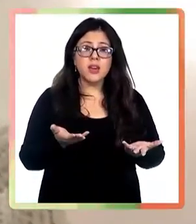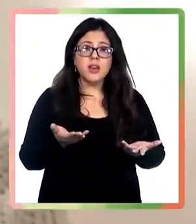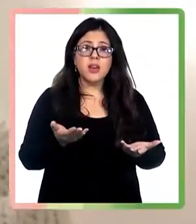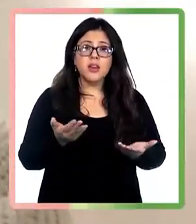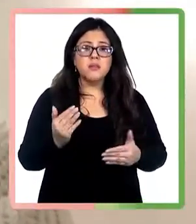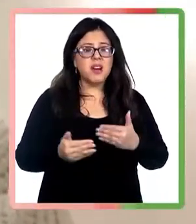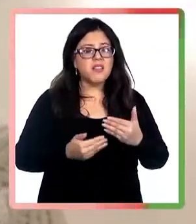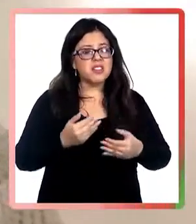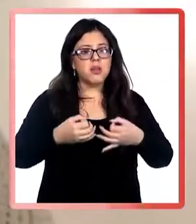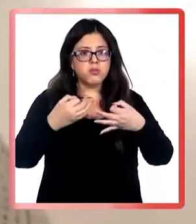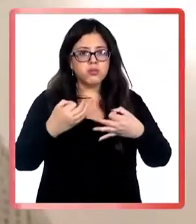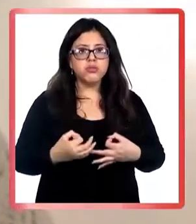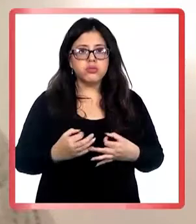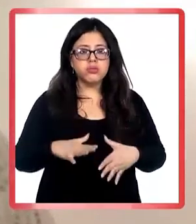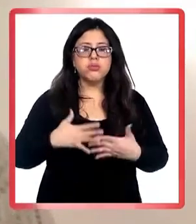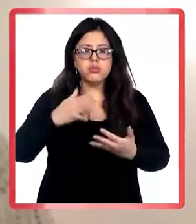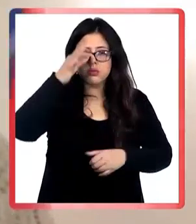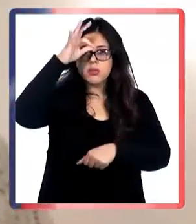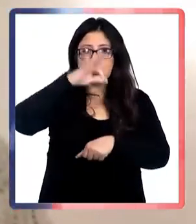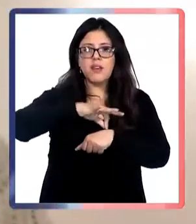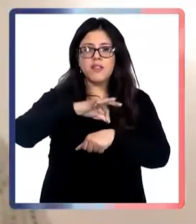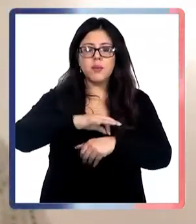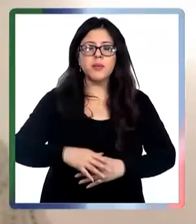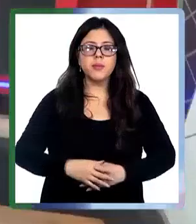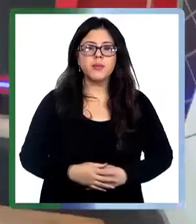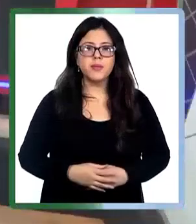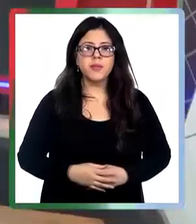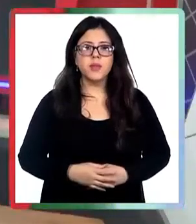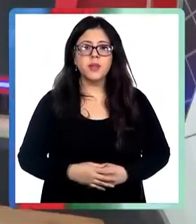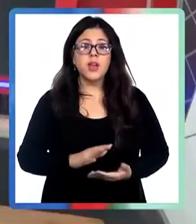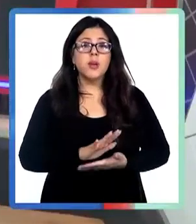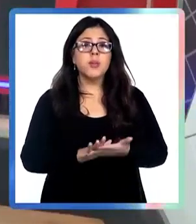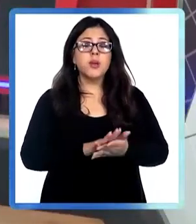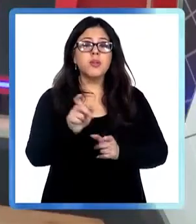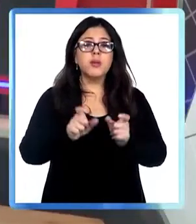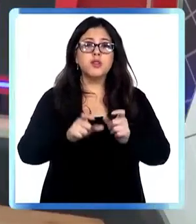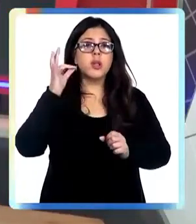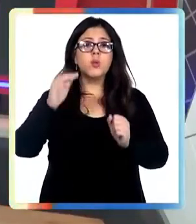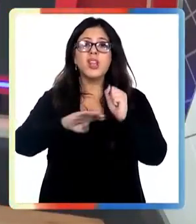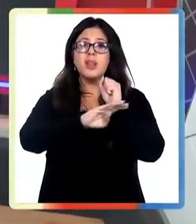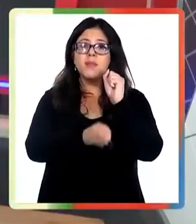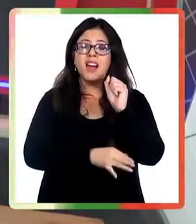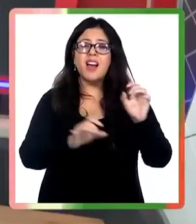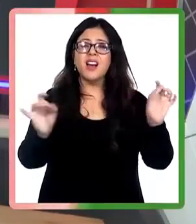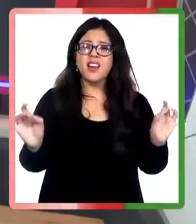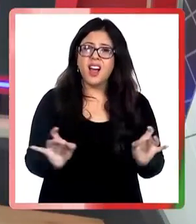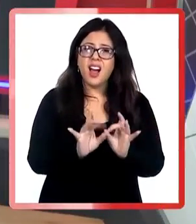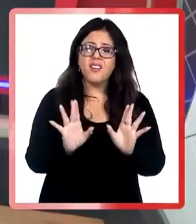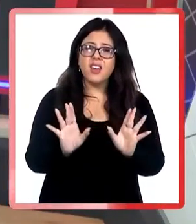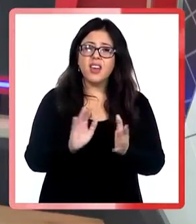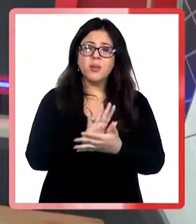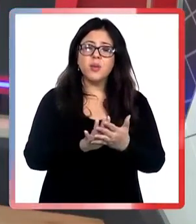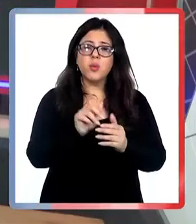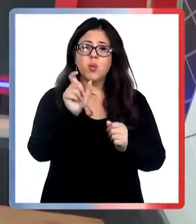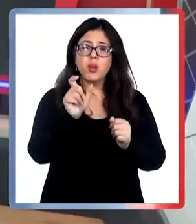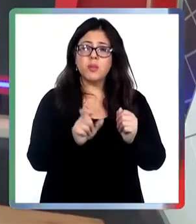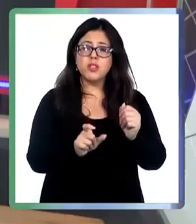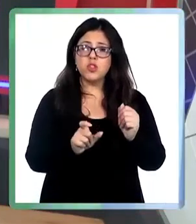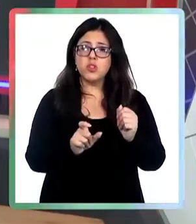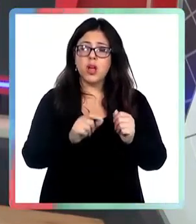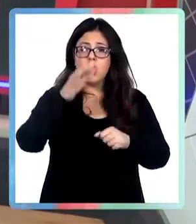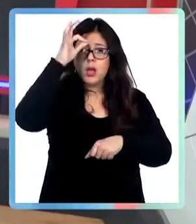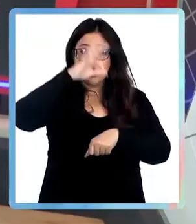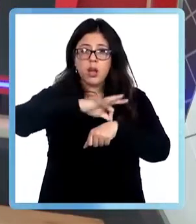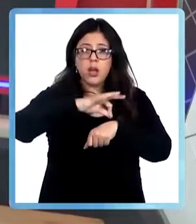más llevadera los síntomas del resfriado. Y en el caso de las embarazadas, ¿qué gravedad hay en que una persona